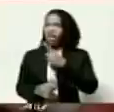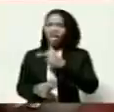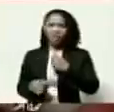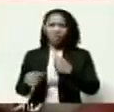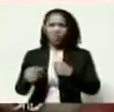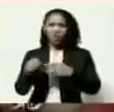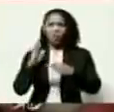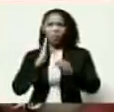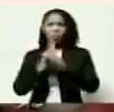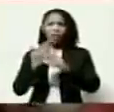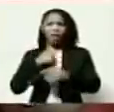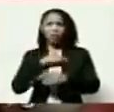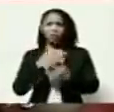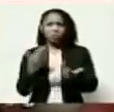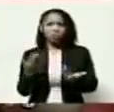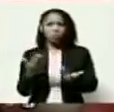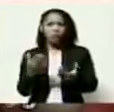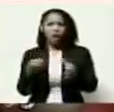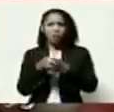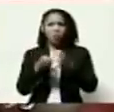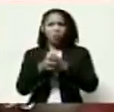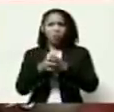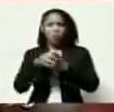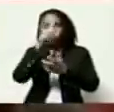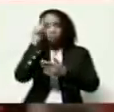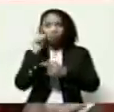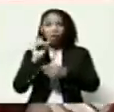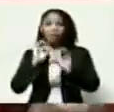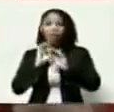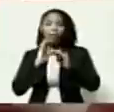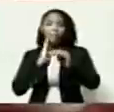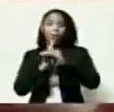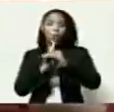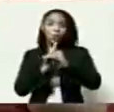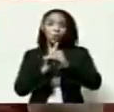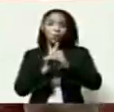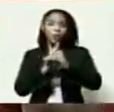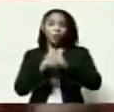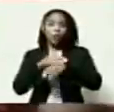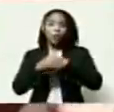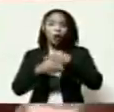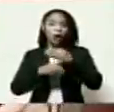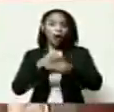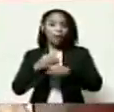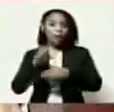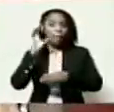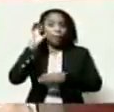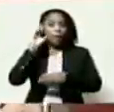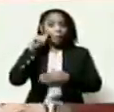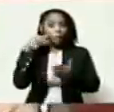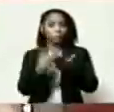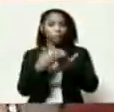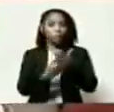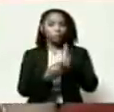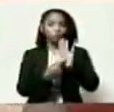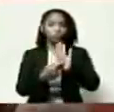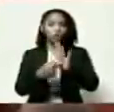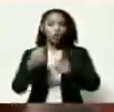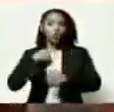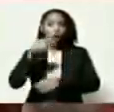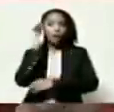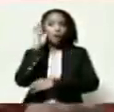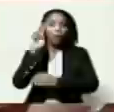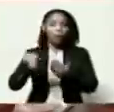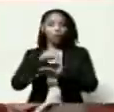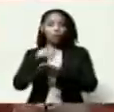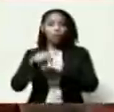no nos va a detener. Al partido no lo va a detener. Y lo contrasta. El país es testigo. Yo en la Asamblea Nacional, y